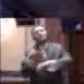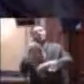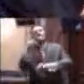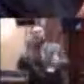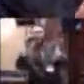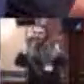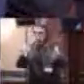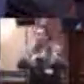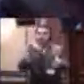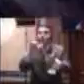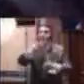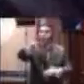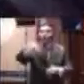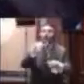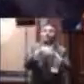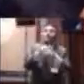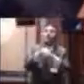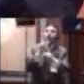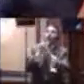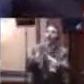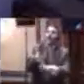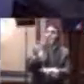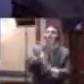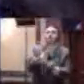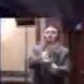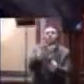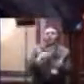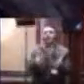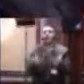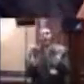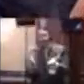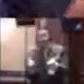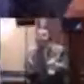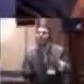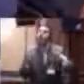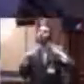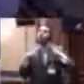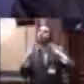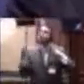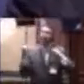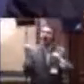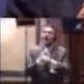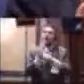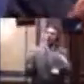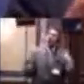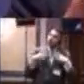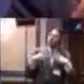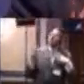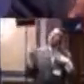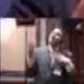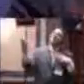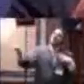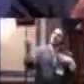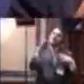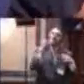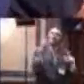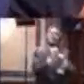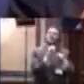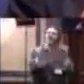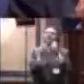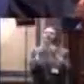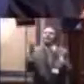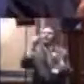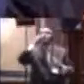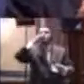persisten problemas, persiste desempleo, persiste injusticia, persiste pobreza. Y entonces viene lo que